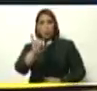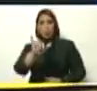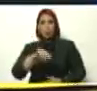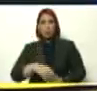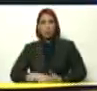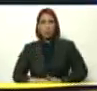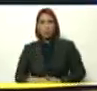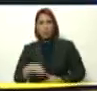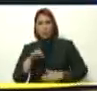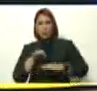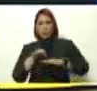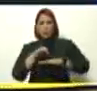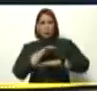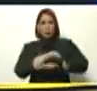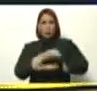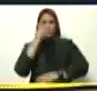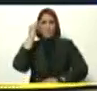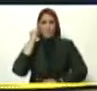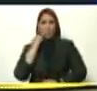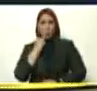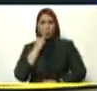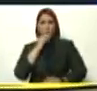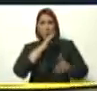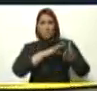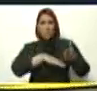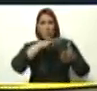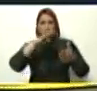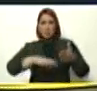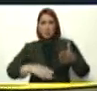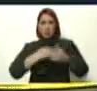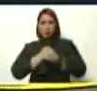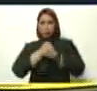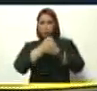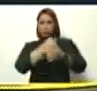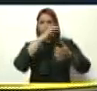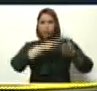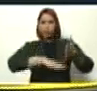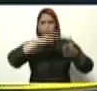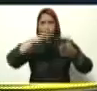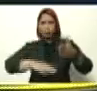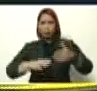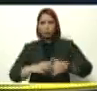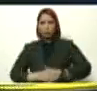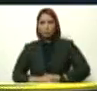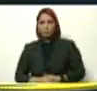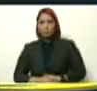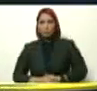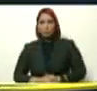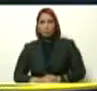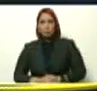del municipio Simón Bolívar, Barcelona, mi amada Barcelona.